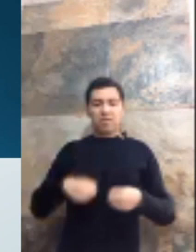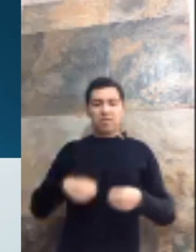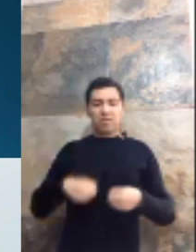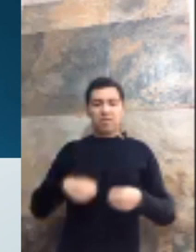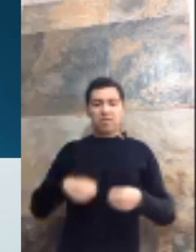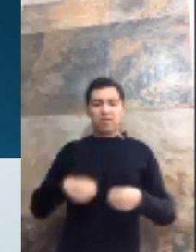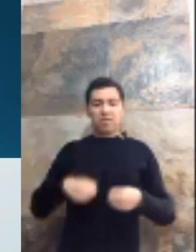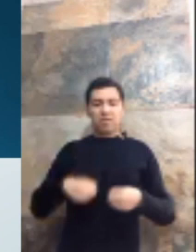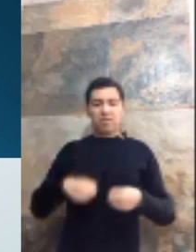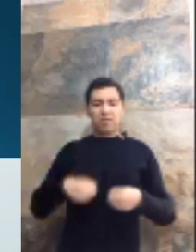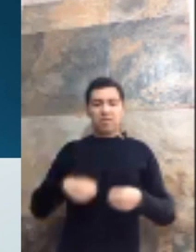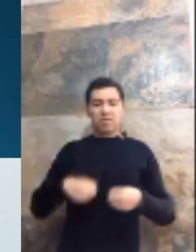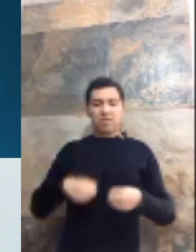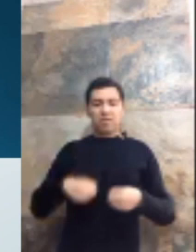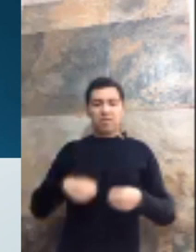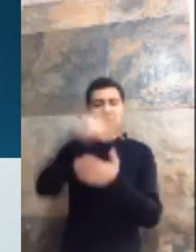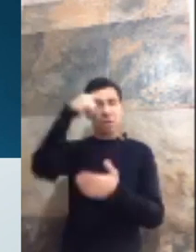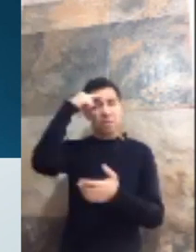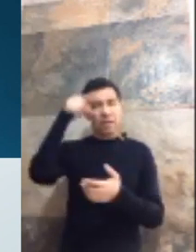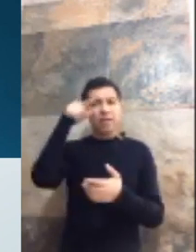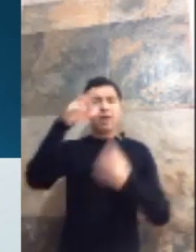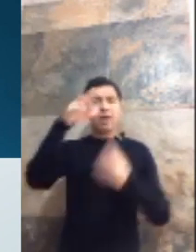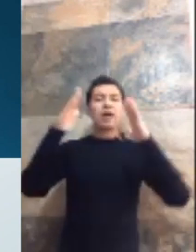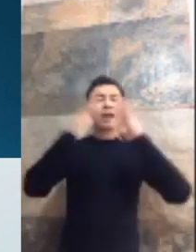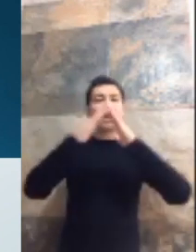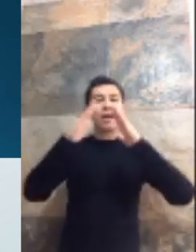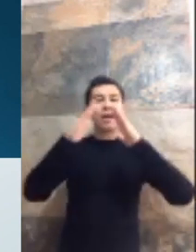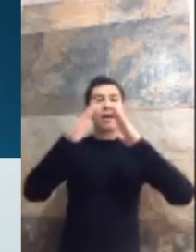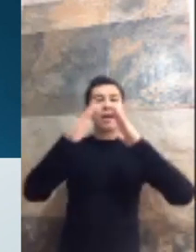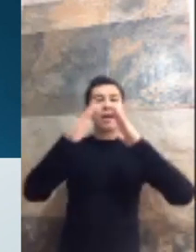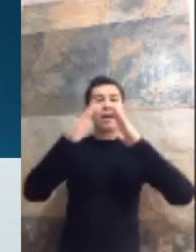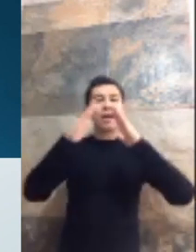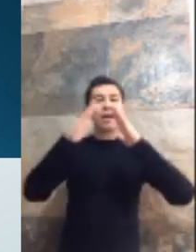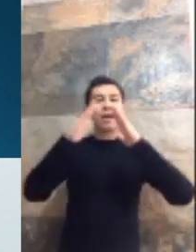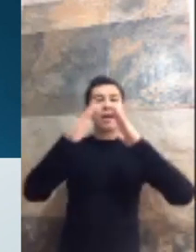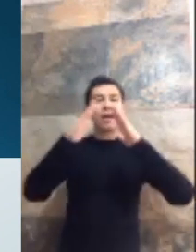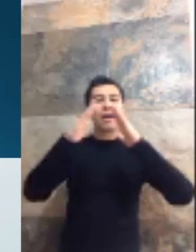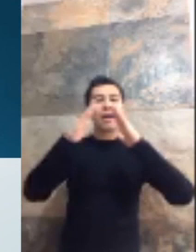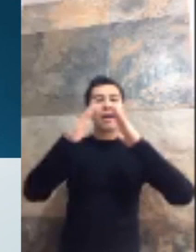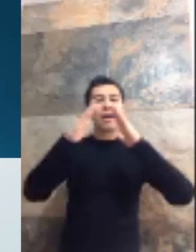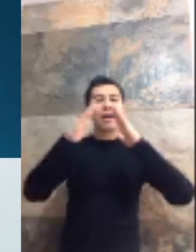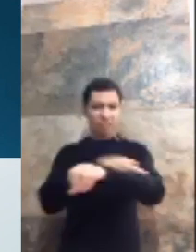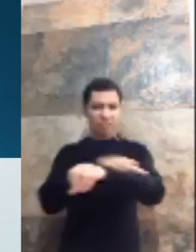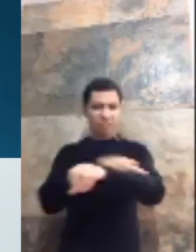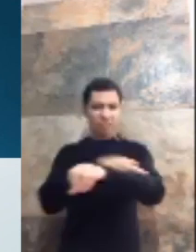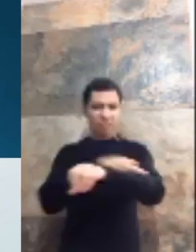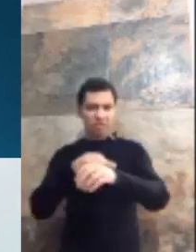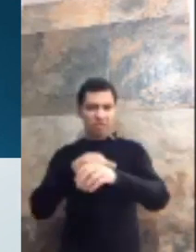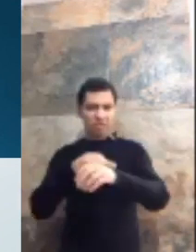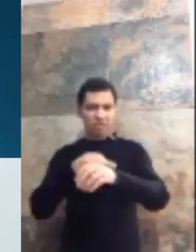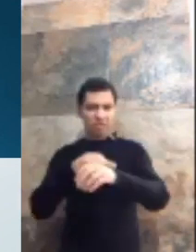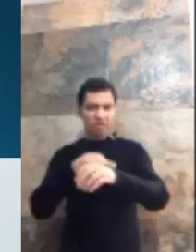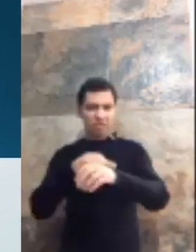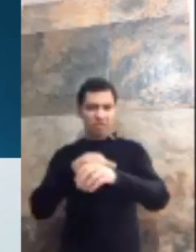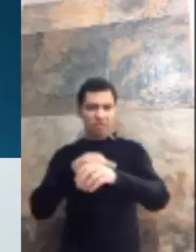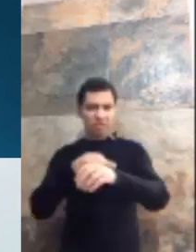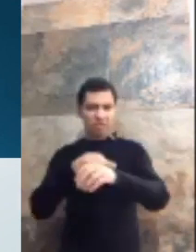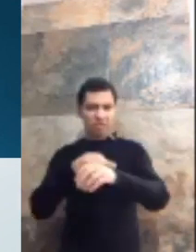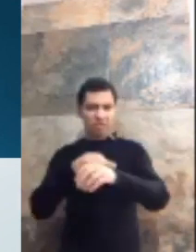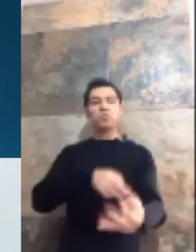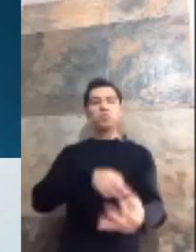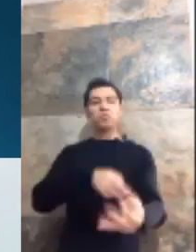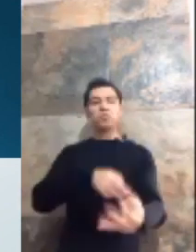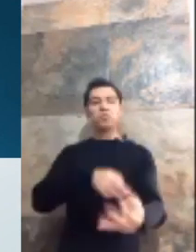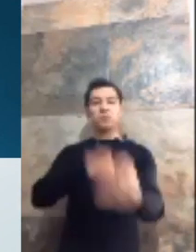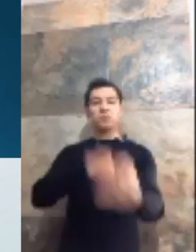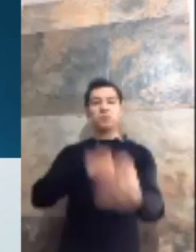descompongan en la casa, en el trabajo, en la comunidad, etcétera. Y a lo mejor vamos a estar mejor preparados